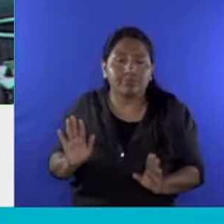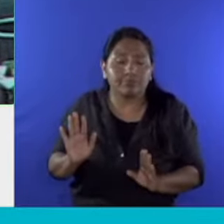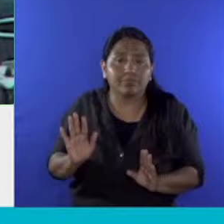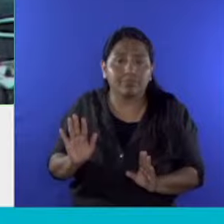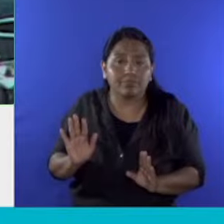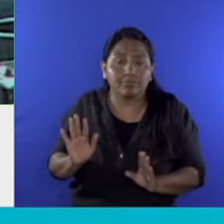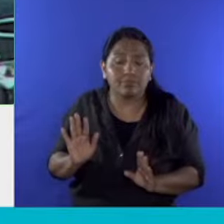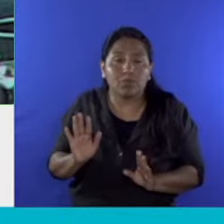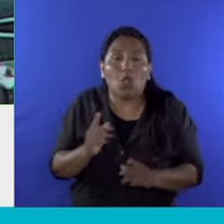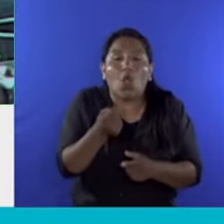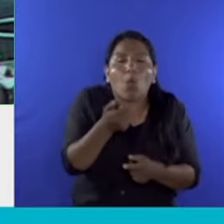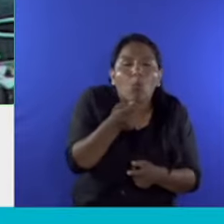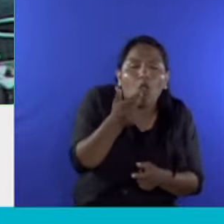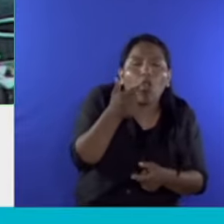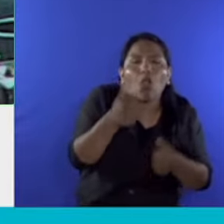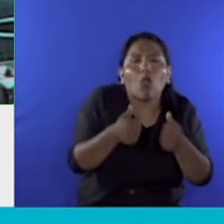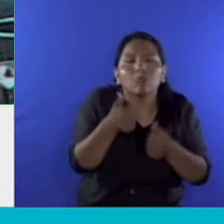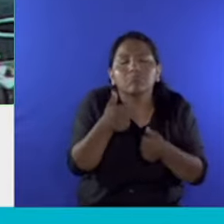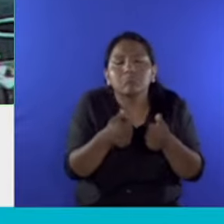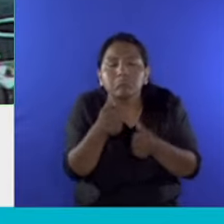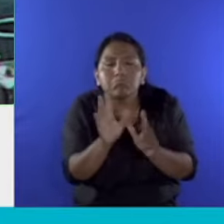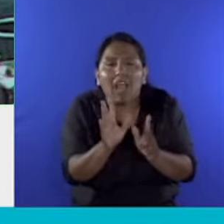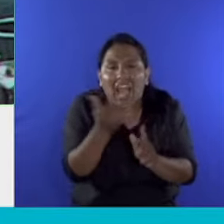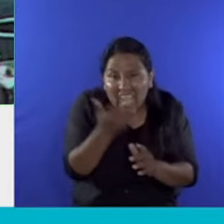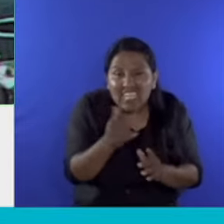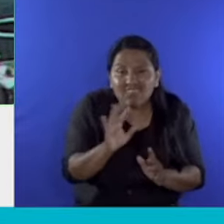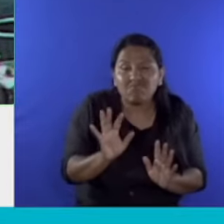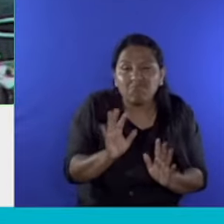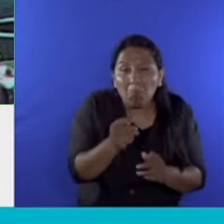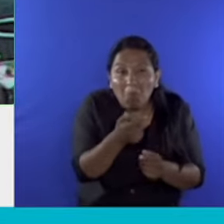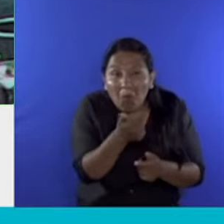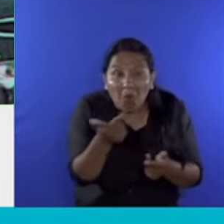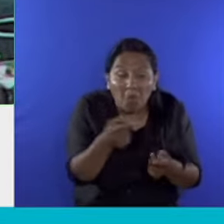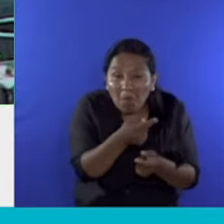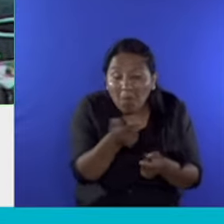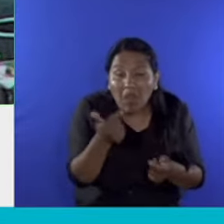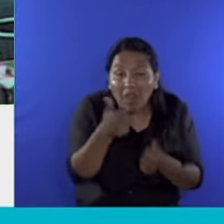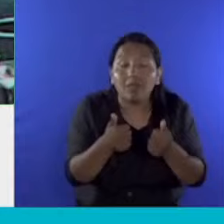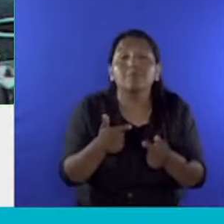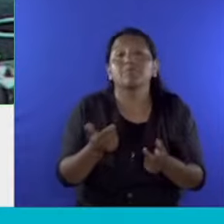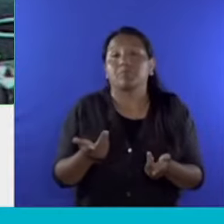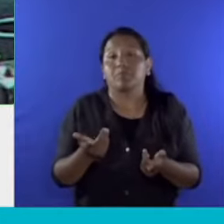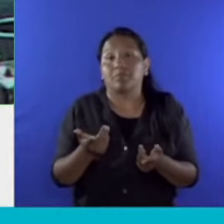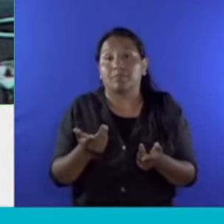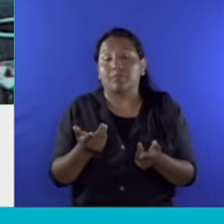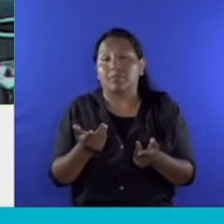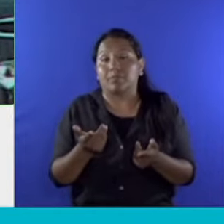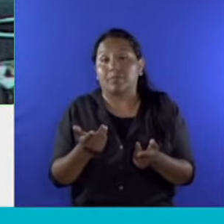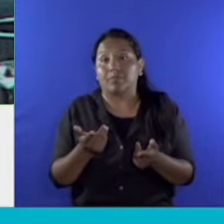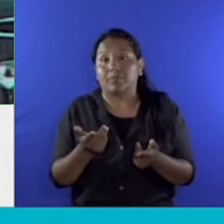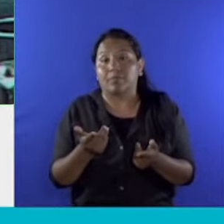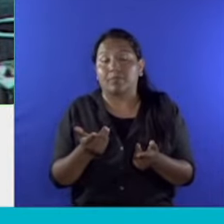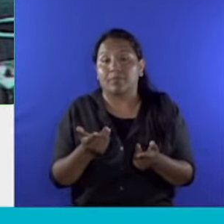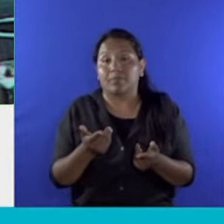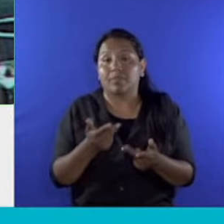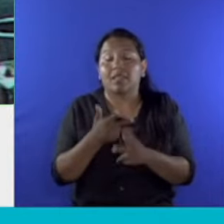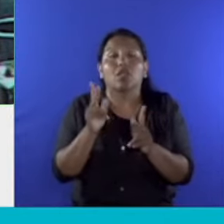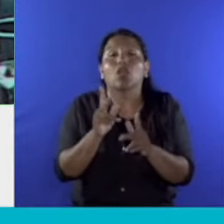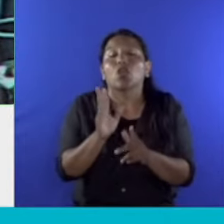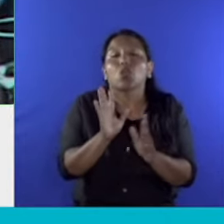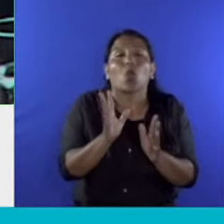Los oligopolios, ¿hay oligopolios? Dice la Unión Argentina de Salud que no la componen